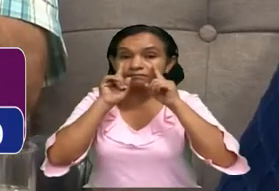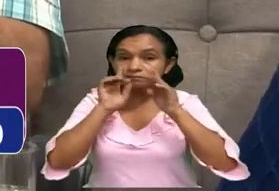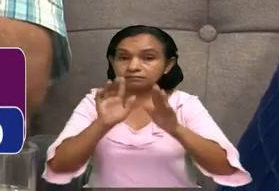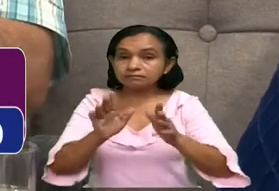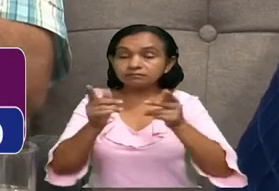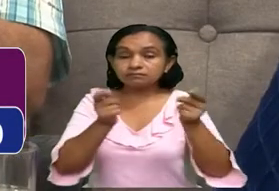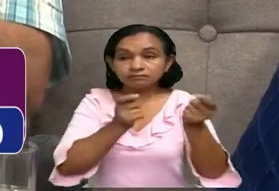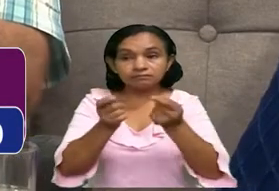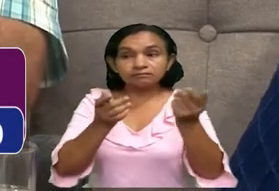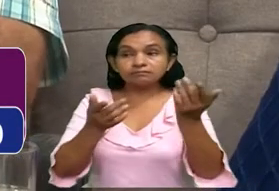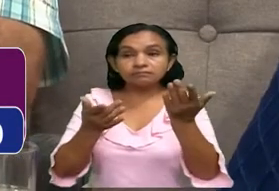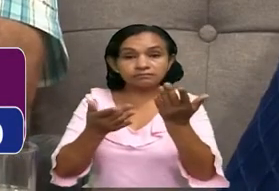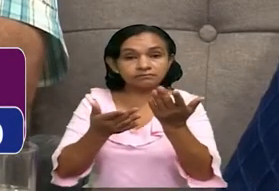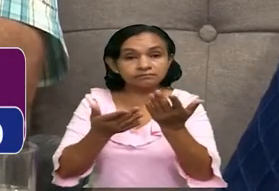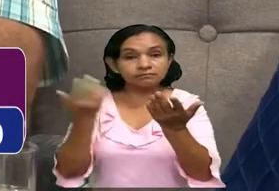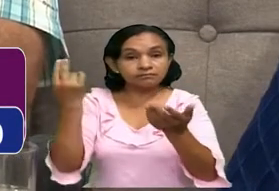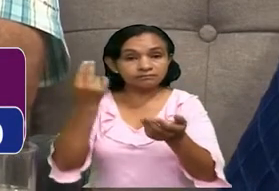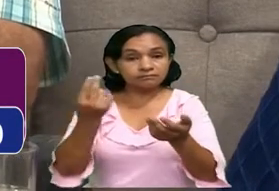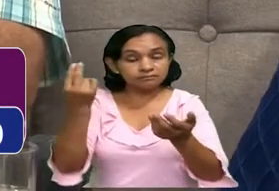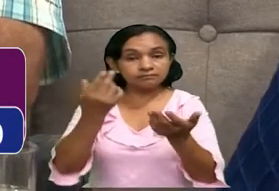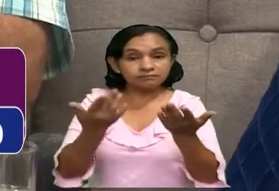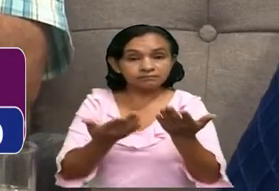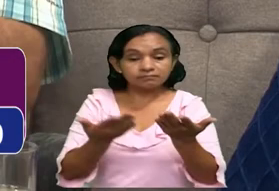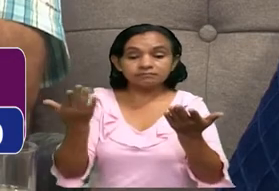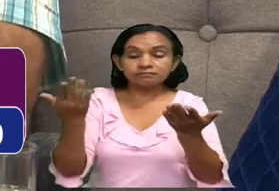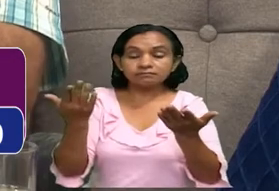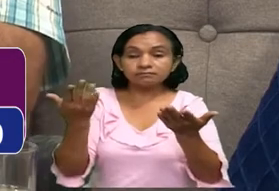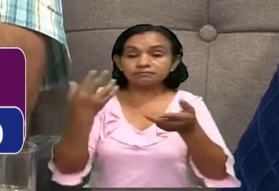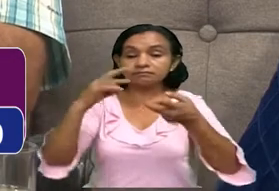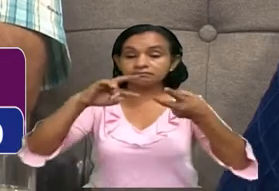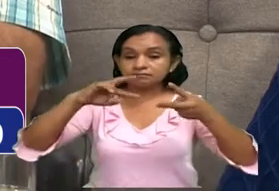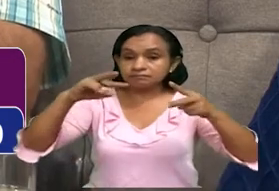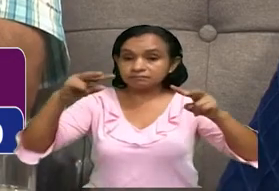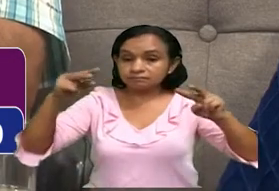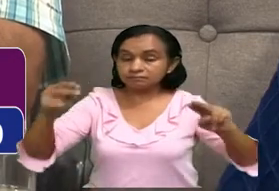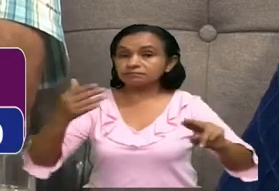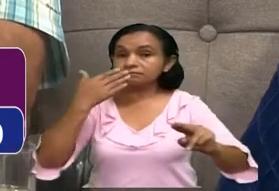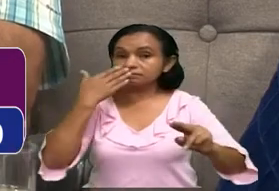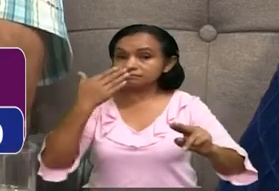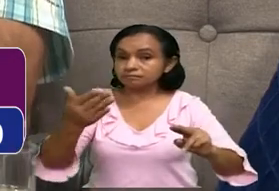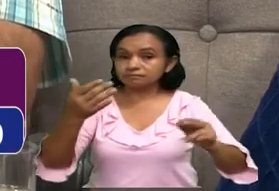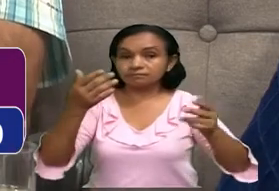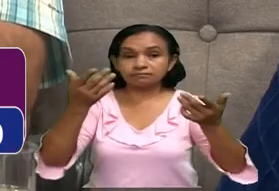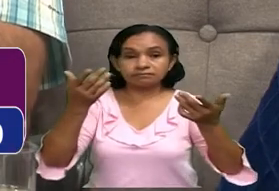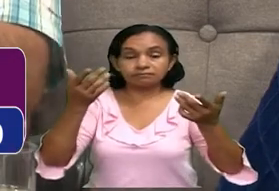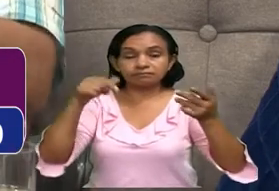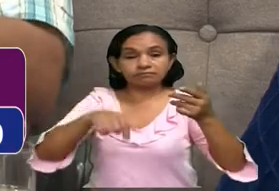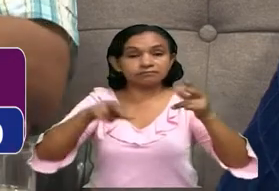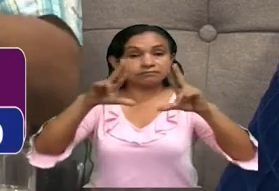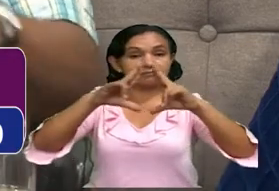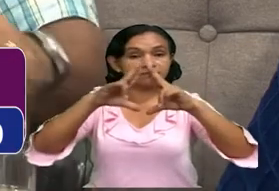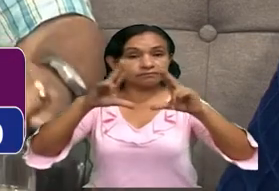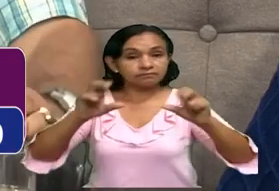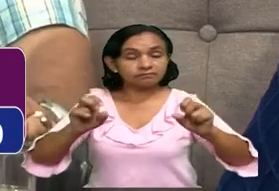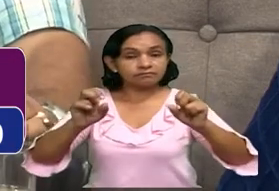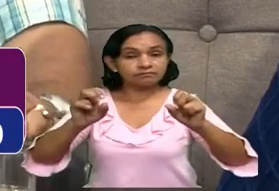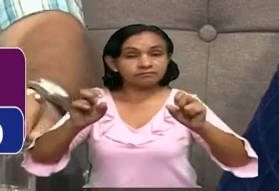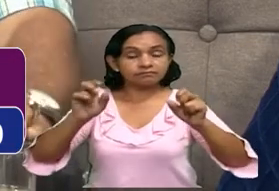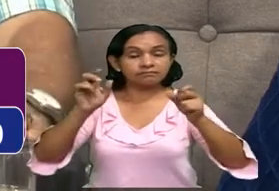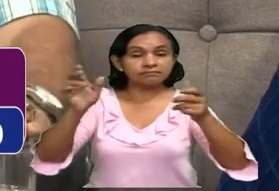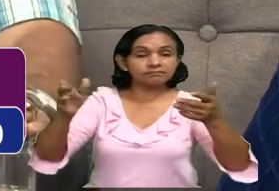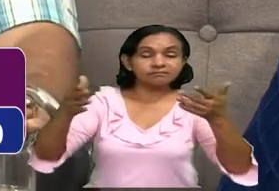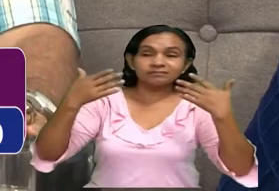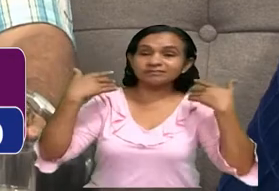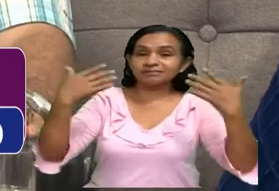tecnología apropiada viene y tiene que ver con la genética también apropiada. Por ejemplo, nuestros países son países tropicales